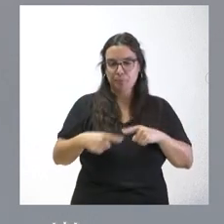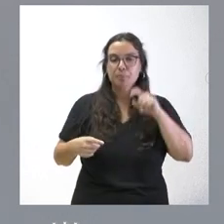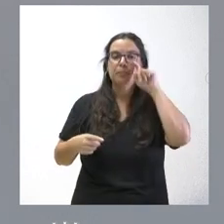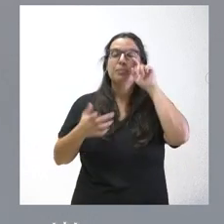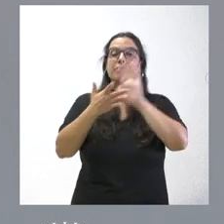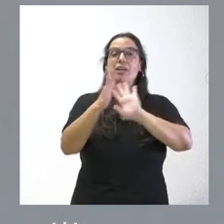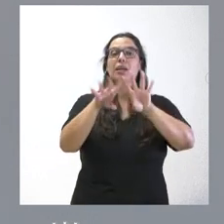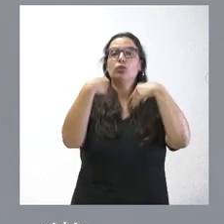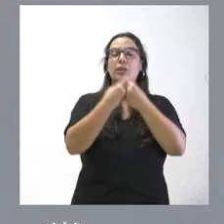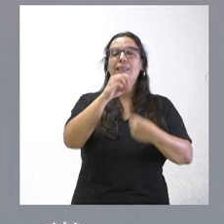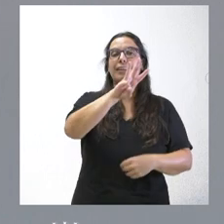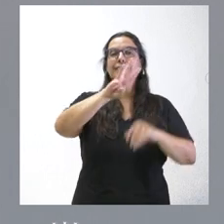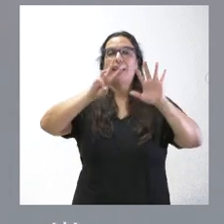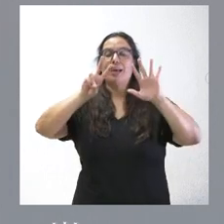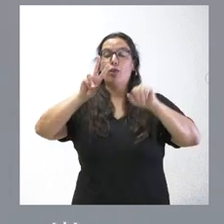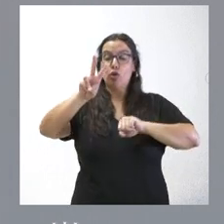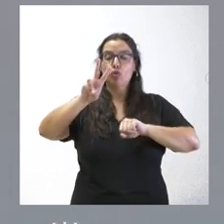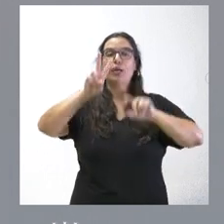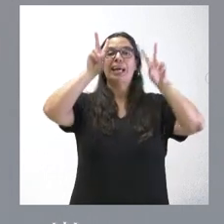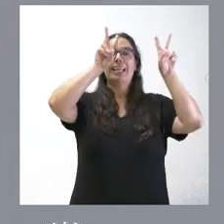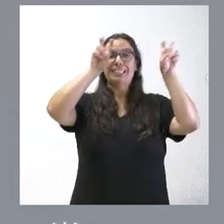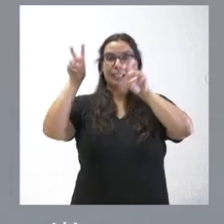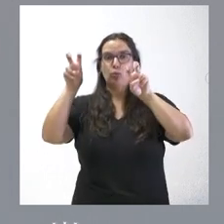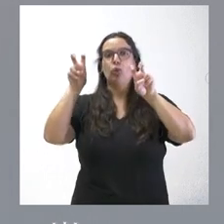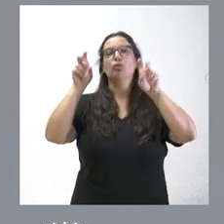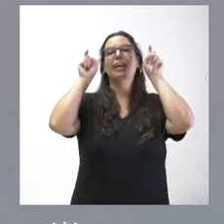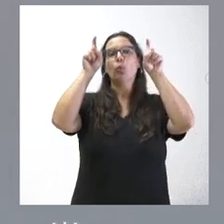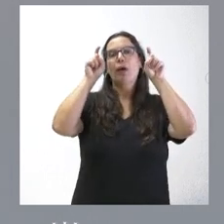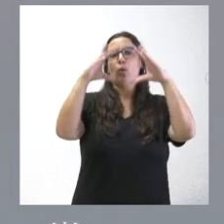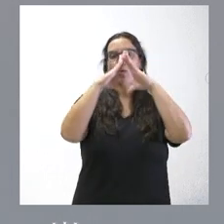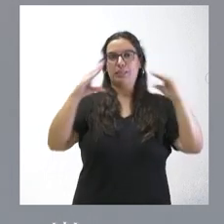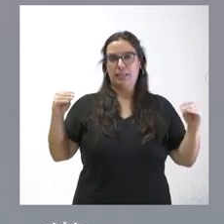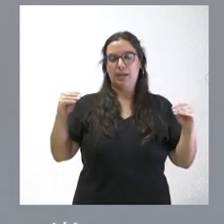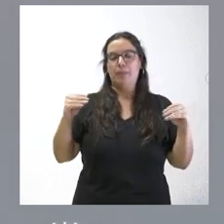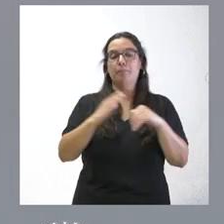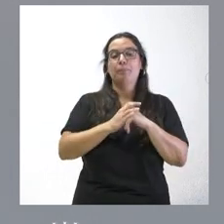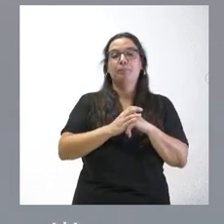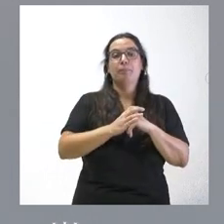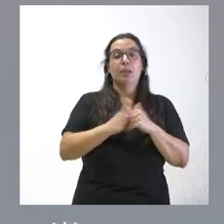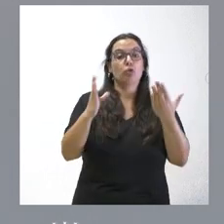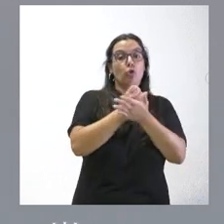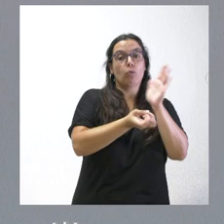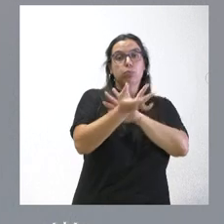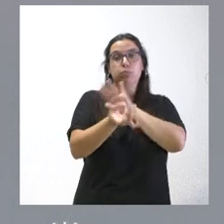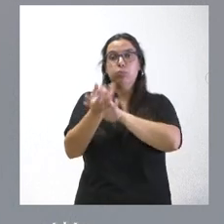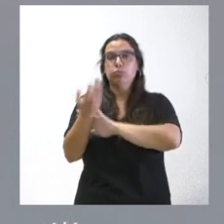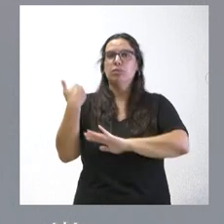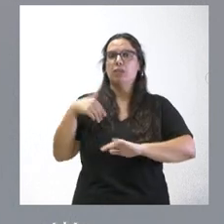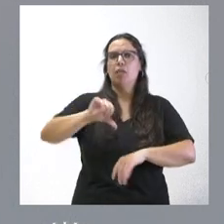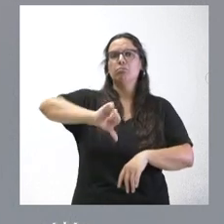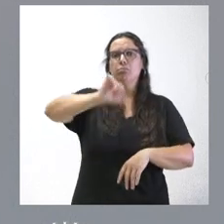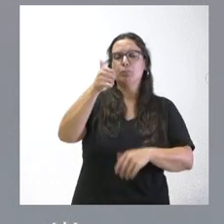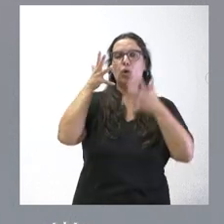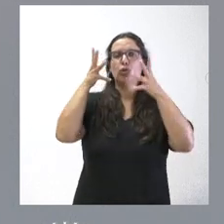en total de 32 títulos de enseñanzas universitarias la puesta en marcha de estos estudios cuenta con el informe favorable del Consejo